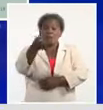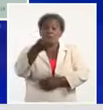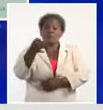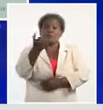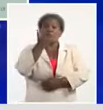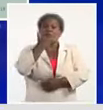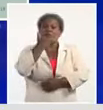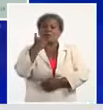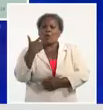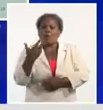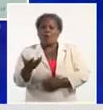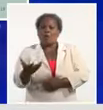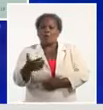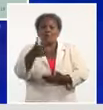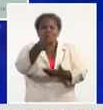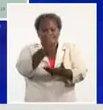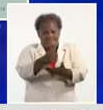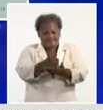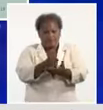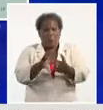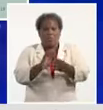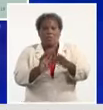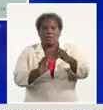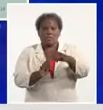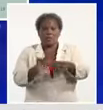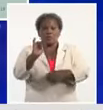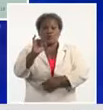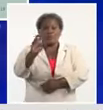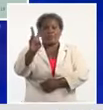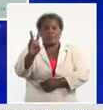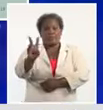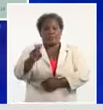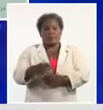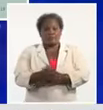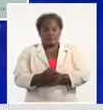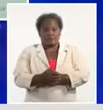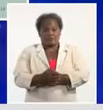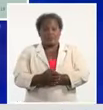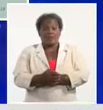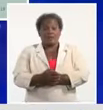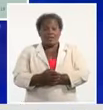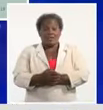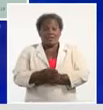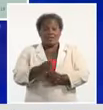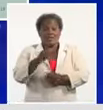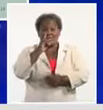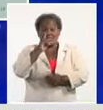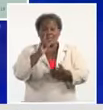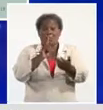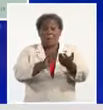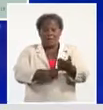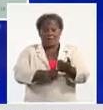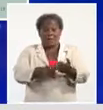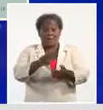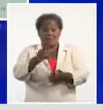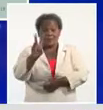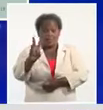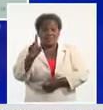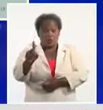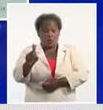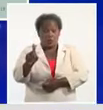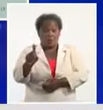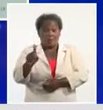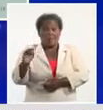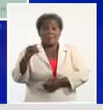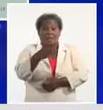al municipio de Guantánamo con 62, Niceto Pérez 31, Baracoa 7, Yatera